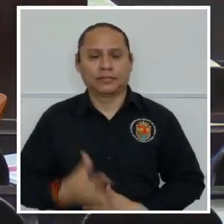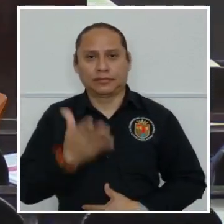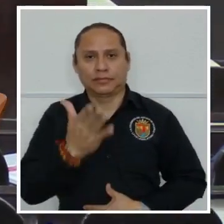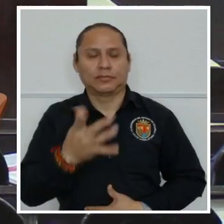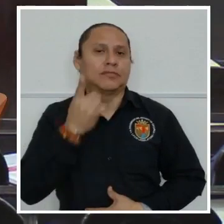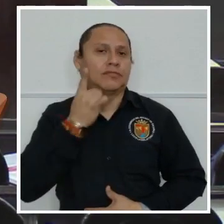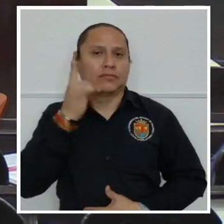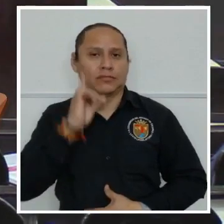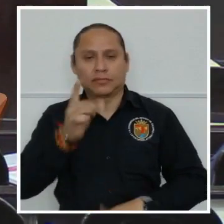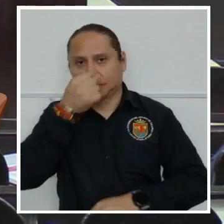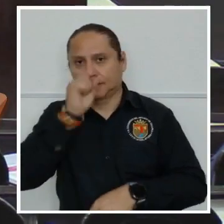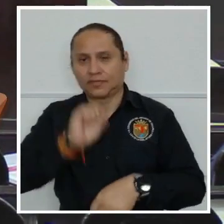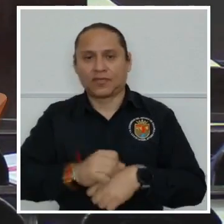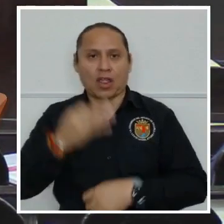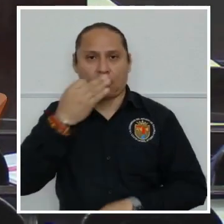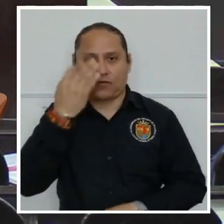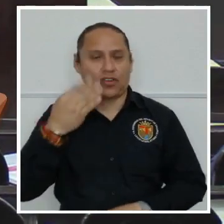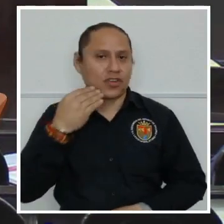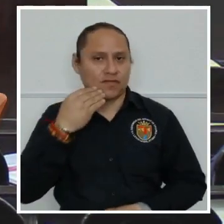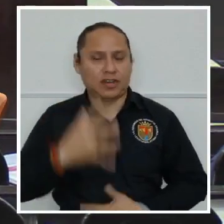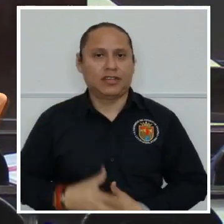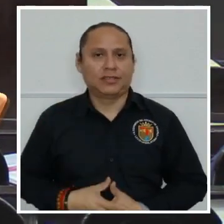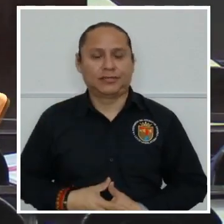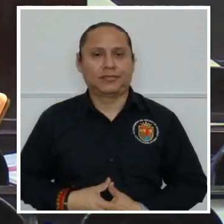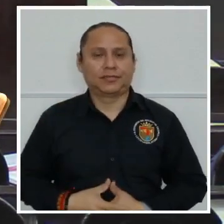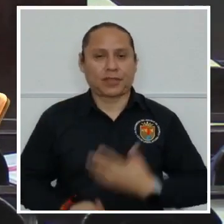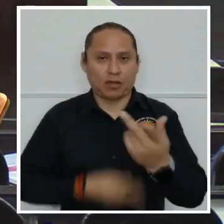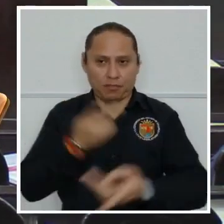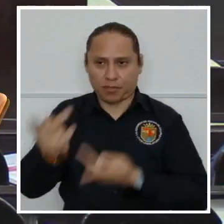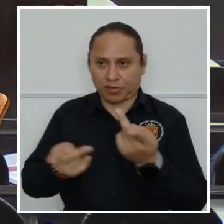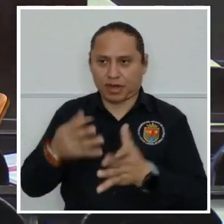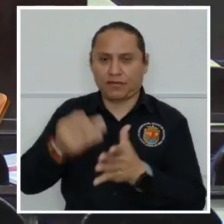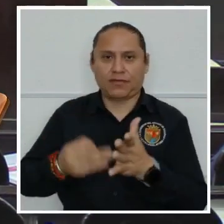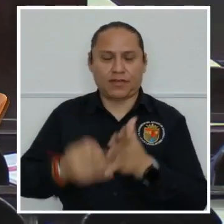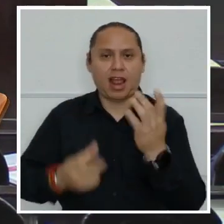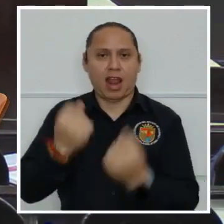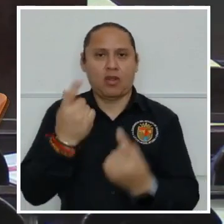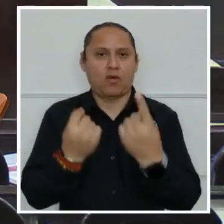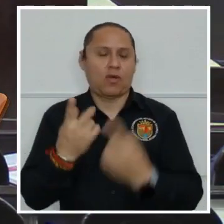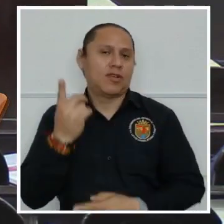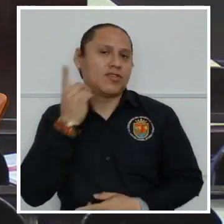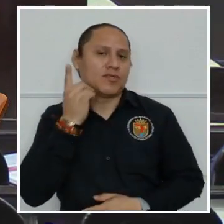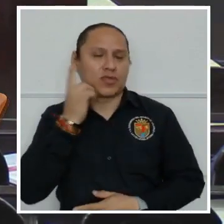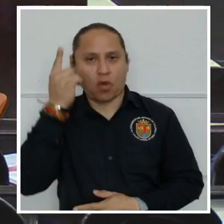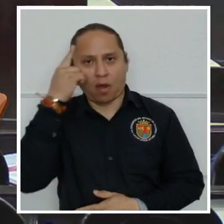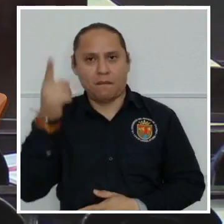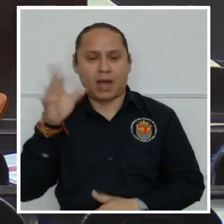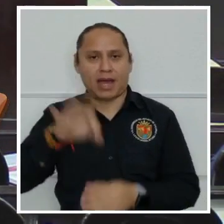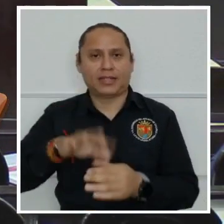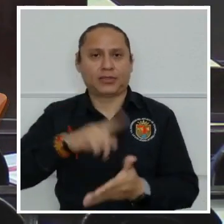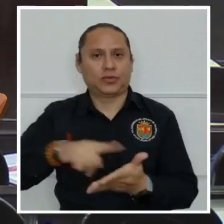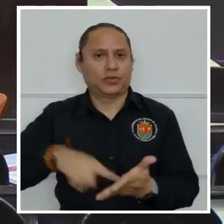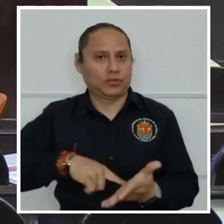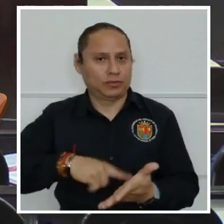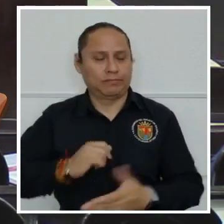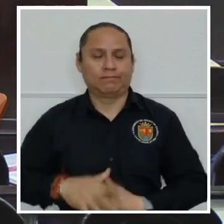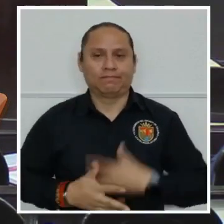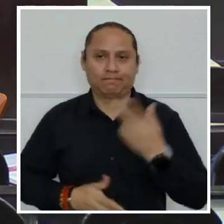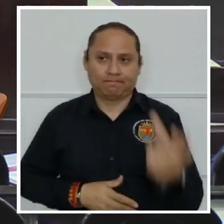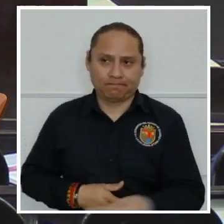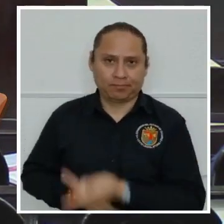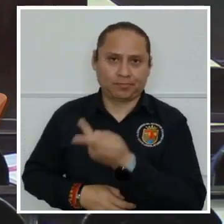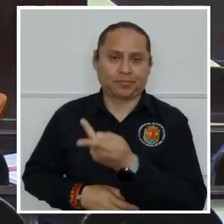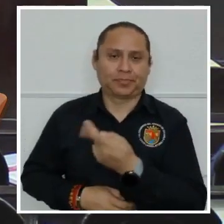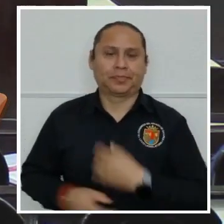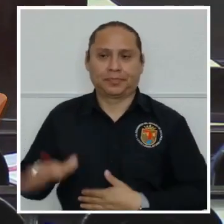Solicito a la diputada secretaria Flor de María Esponda Torres se sirva a verificar si falta algún diputado por emitir su voto. Se